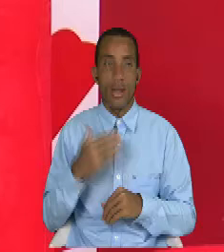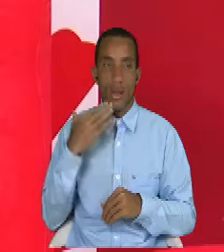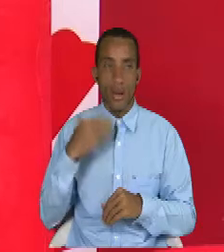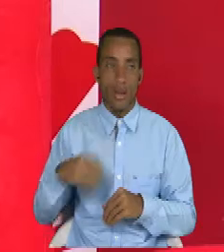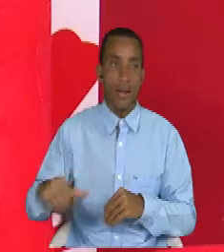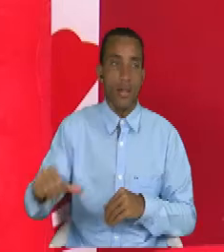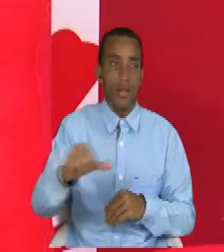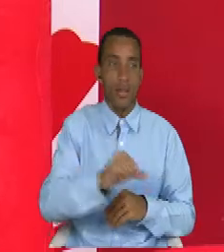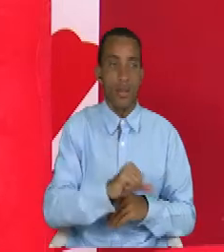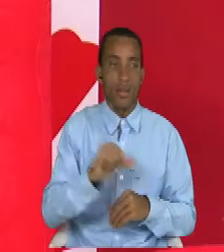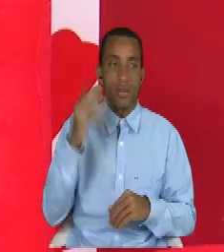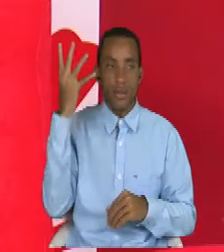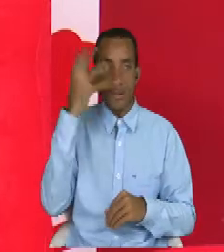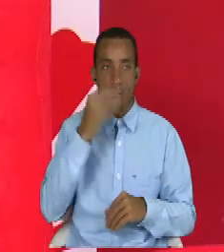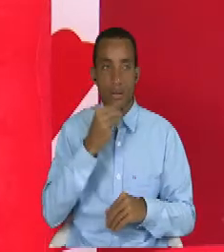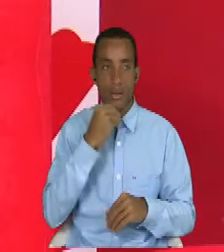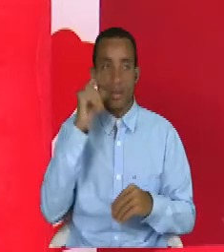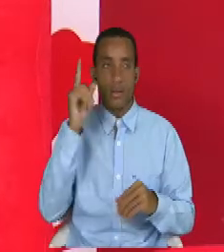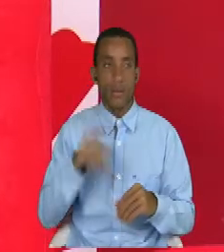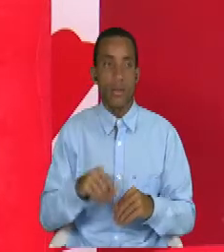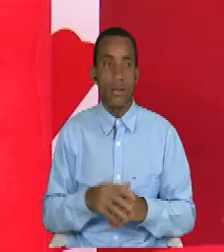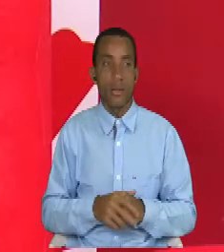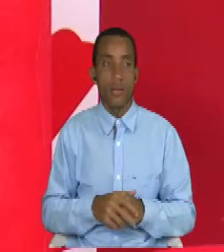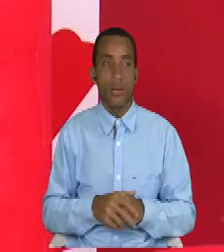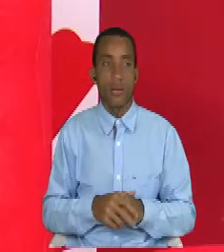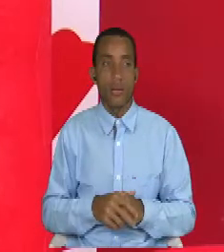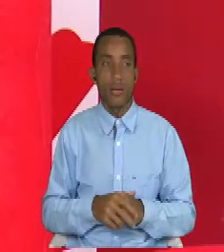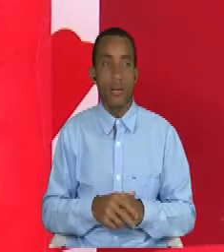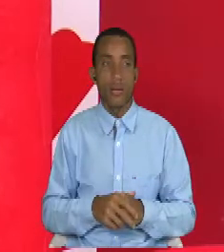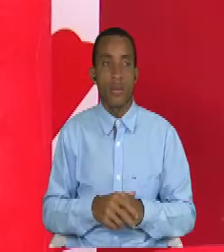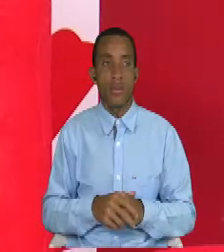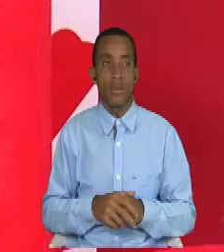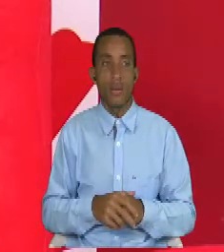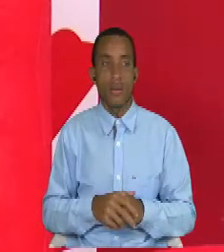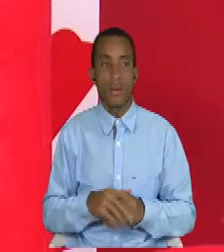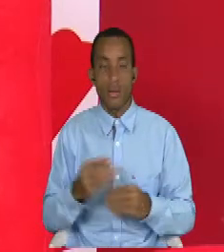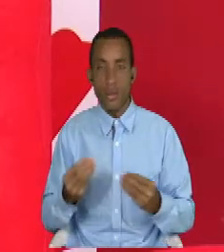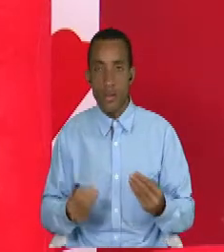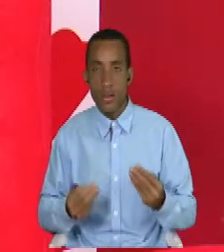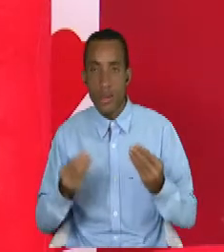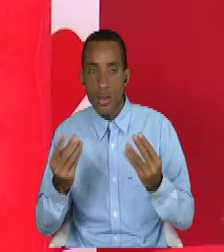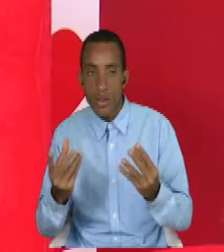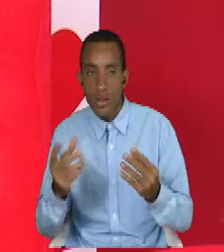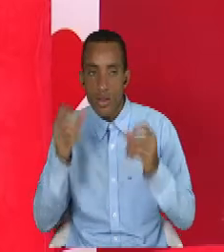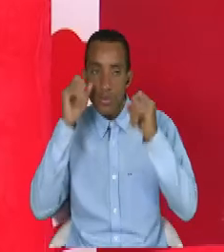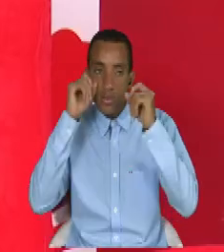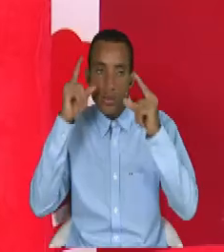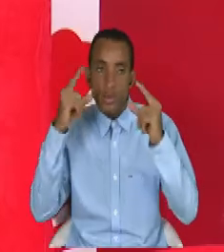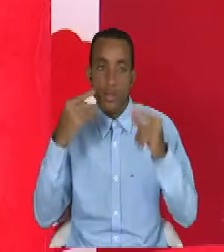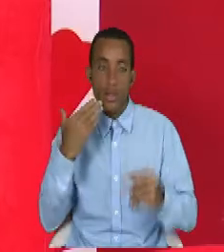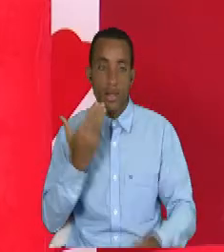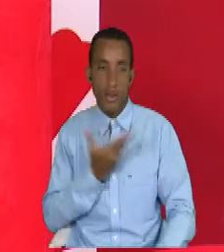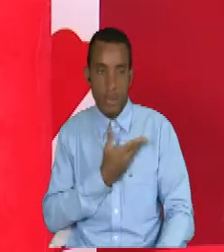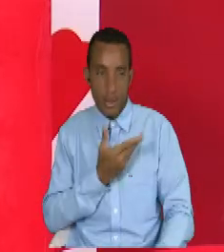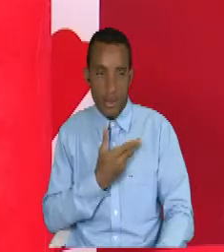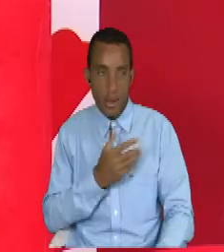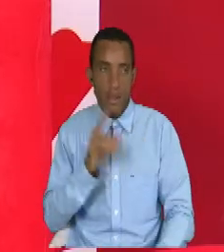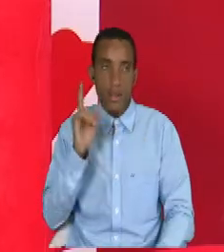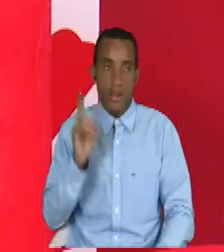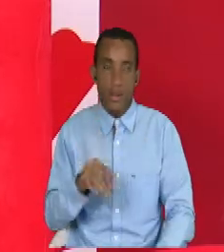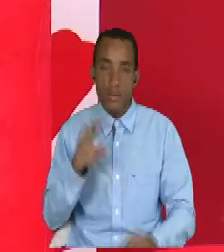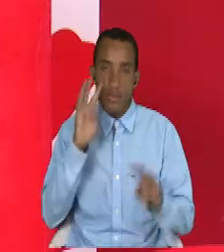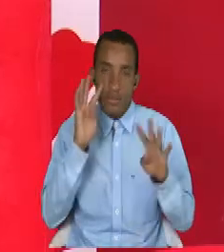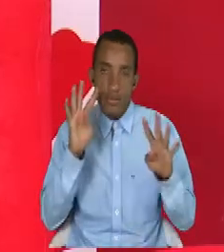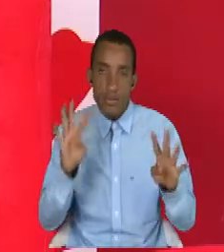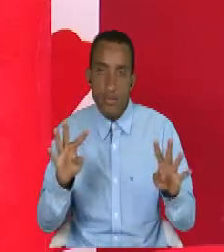belleza online se sumó a los detalles que le vamos a estar dando a las mamitas que están aquí pegaditas en casa